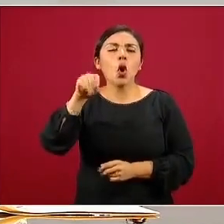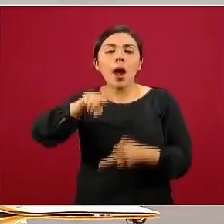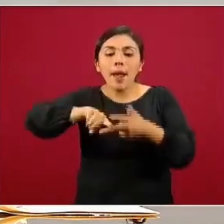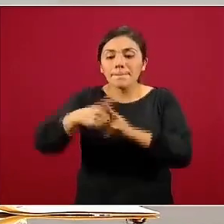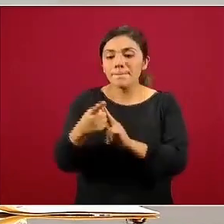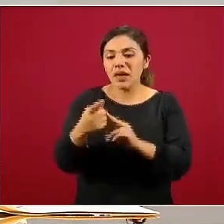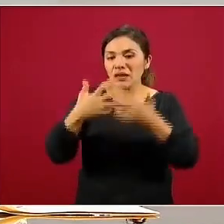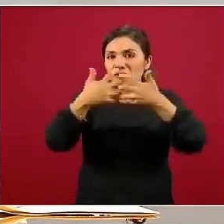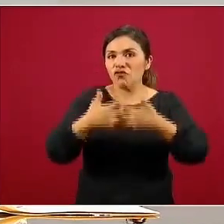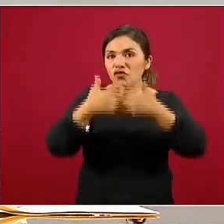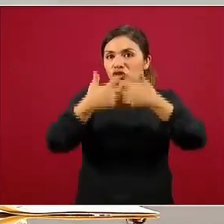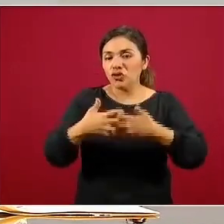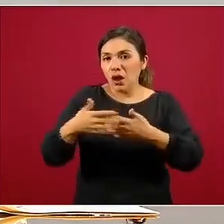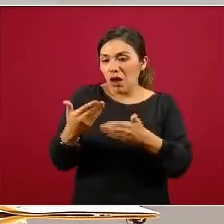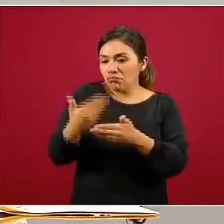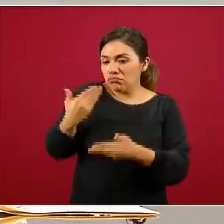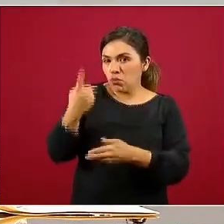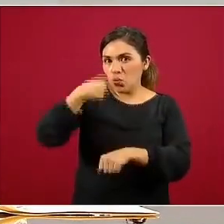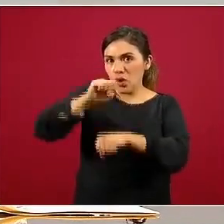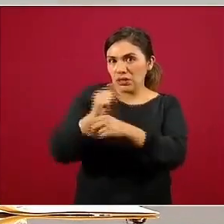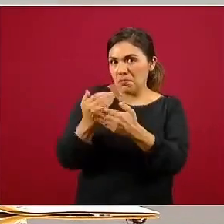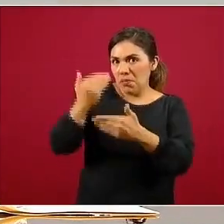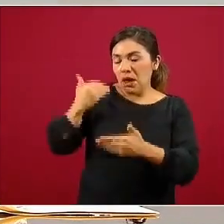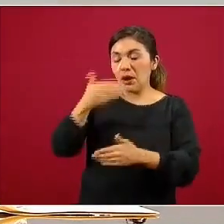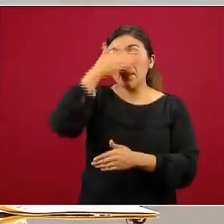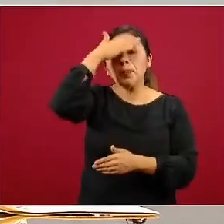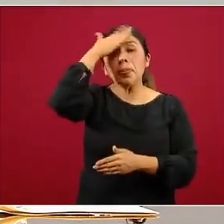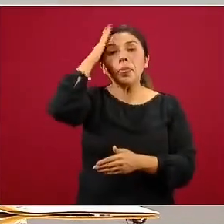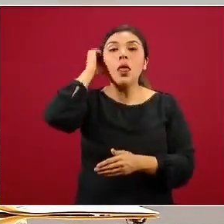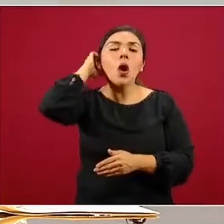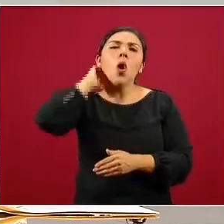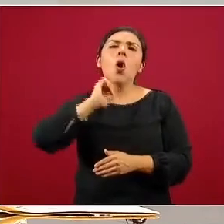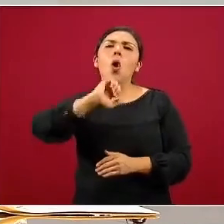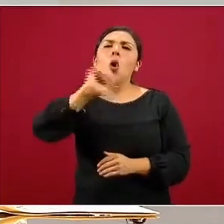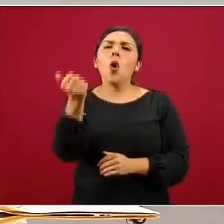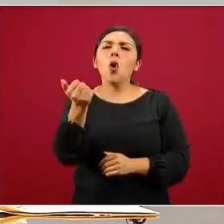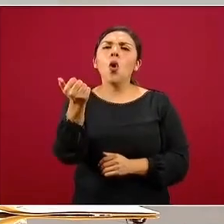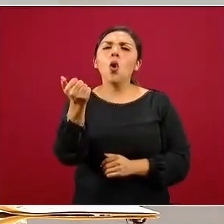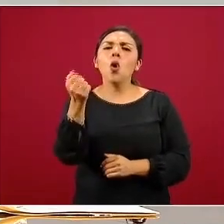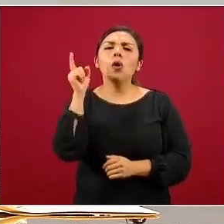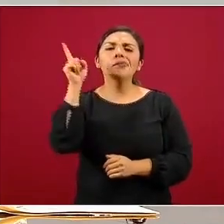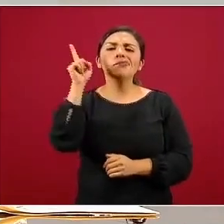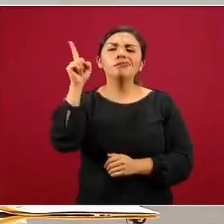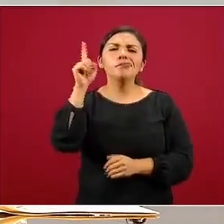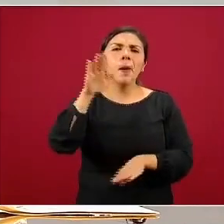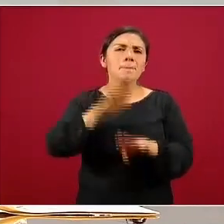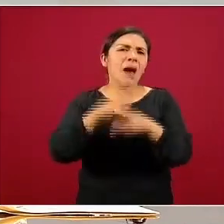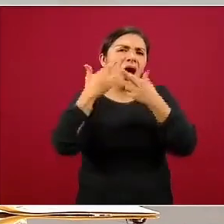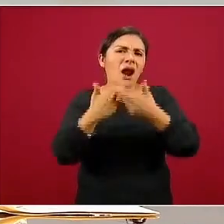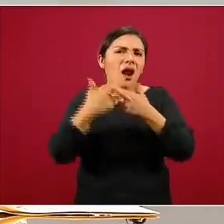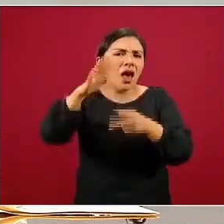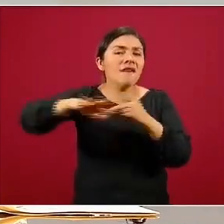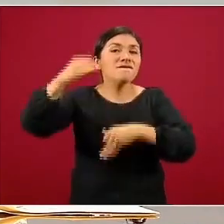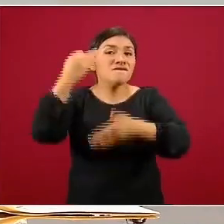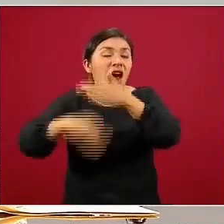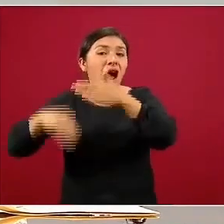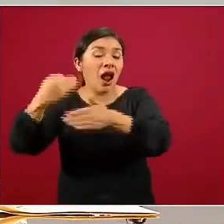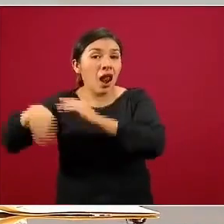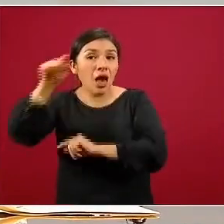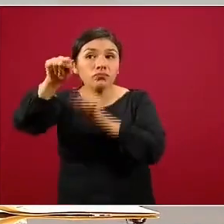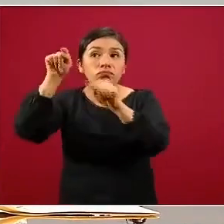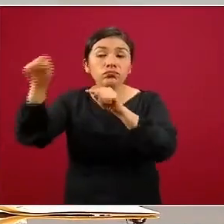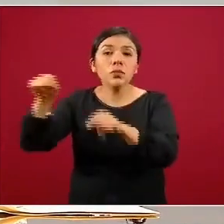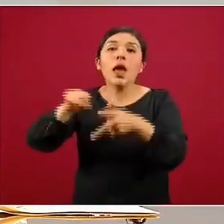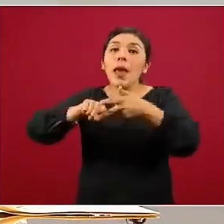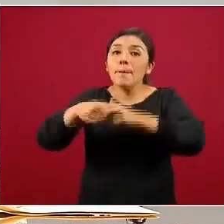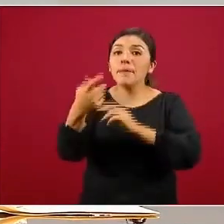funcionamientos la semana pasada, y en el caso de el resto de los que están pendientes, todos